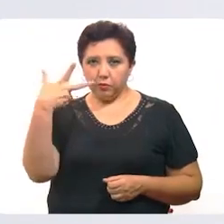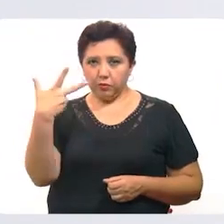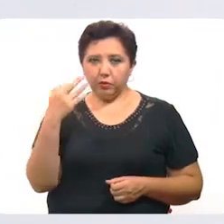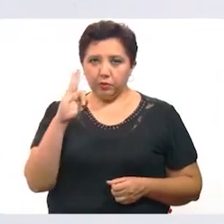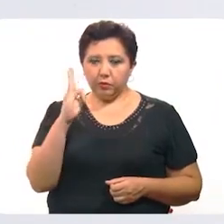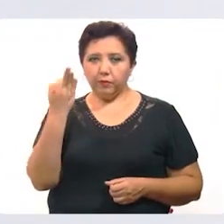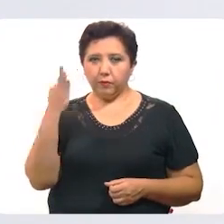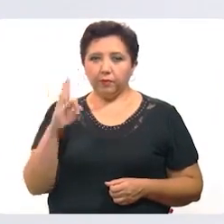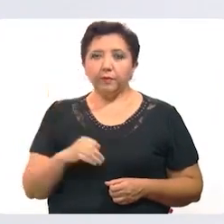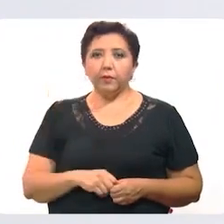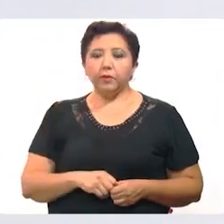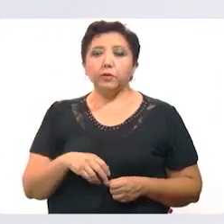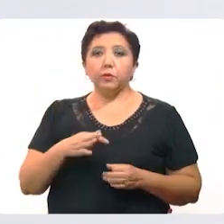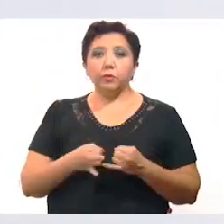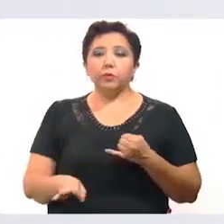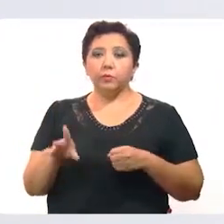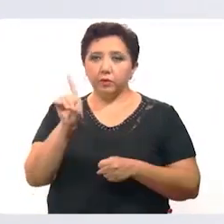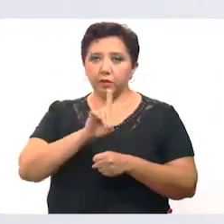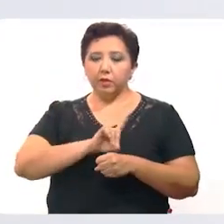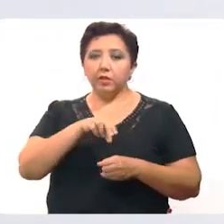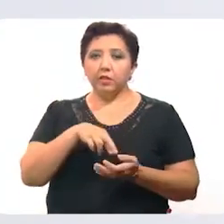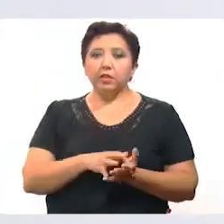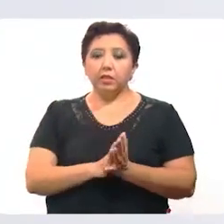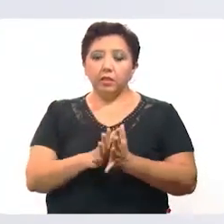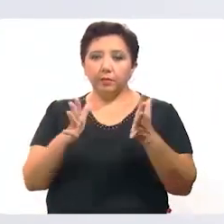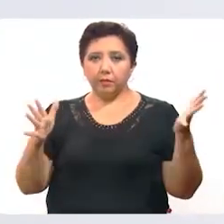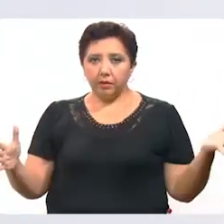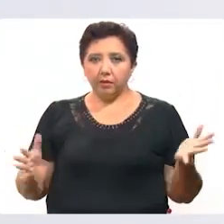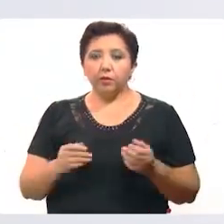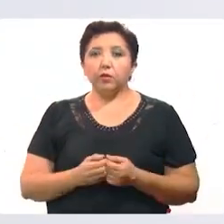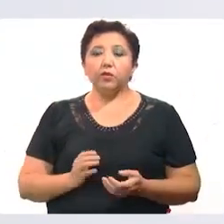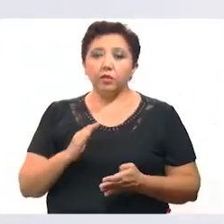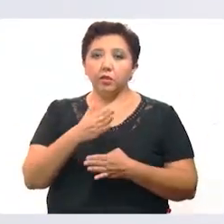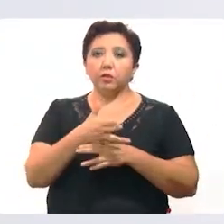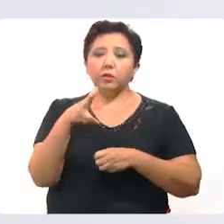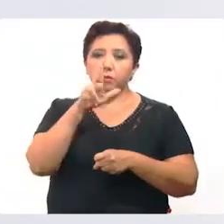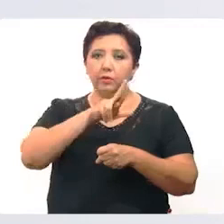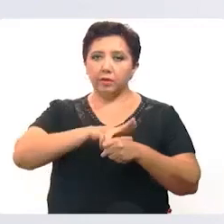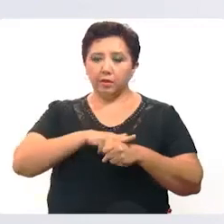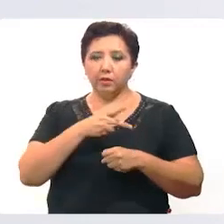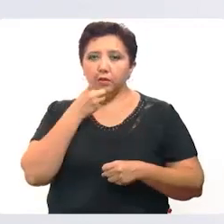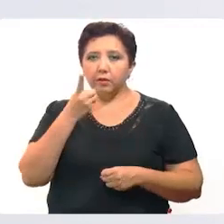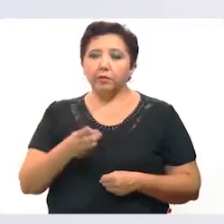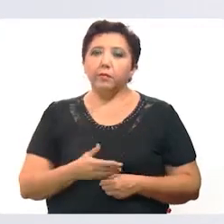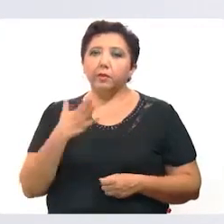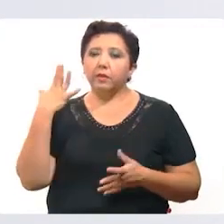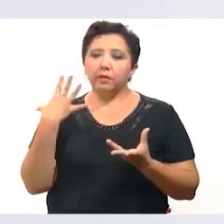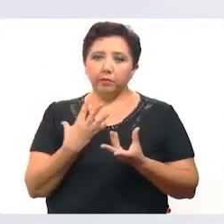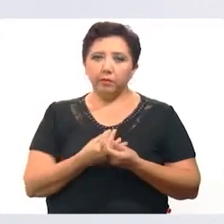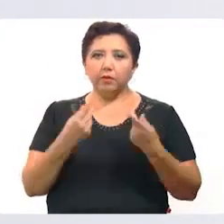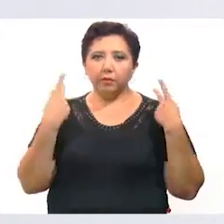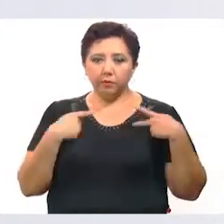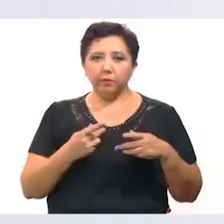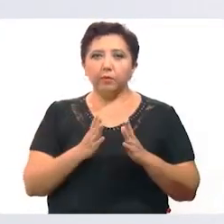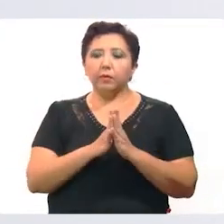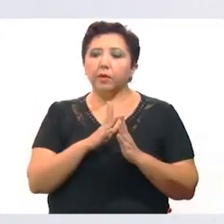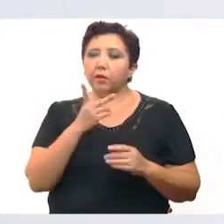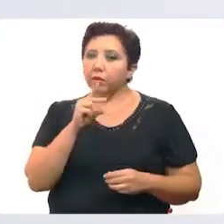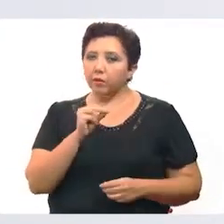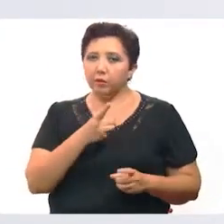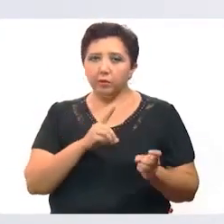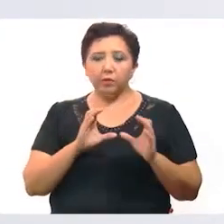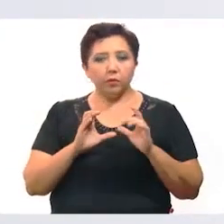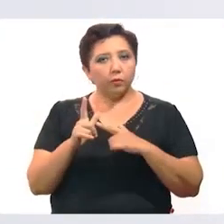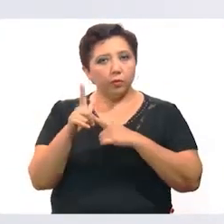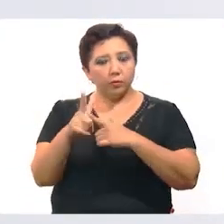8 de febrero. En los últimos días se ha registrado un incremento importante en los ingresos hospitalarios, por lo que pedimos a la población no bajar la